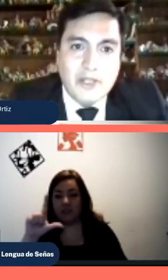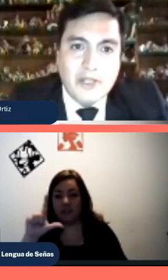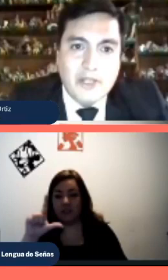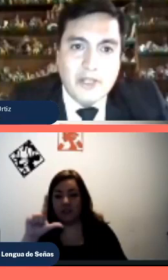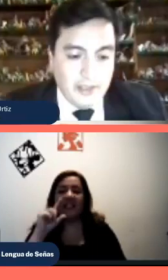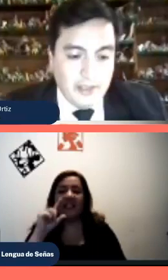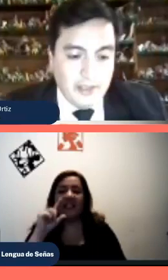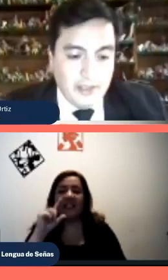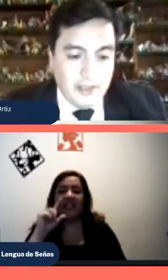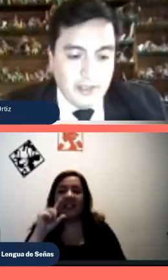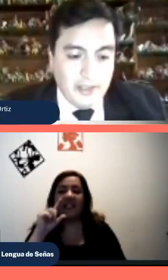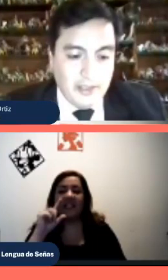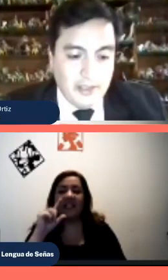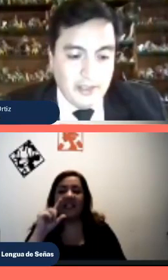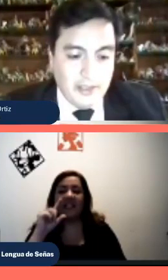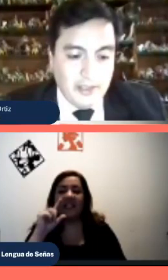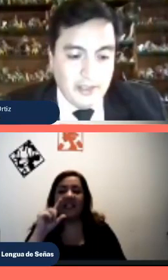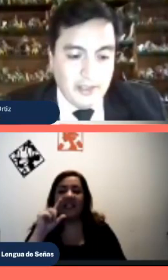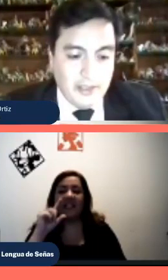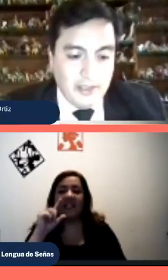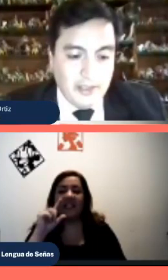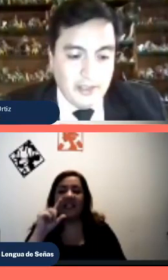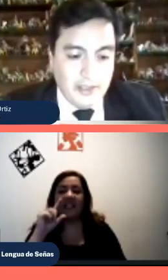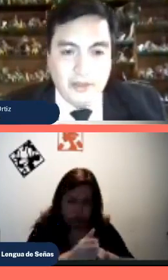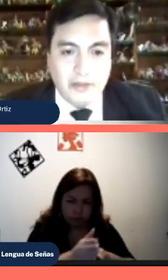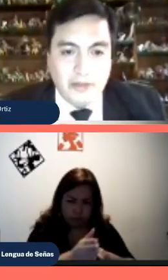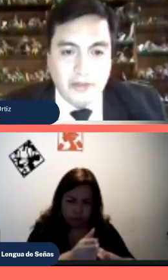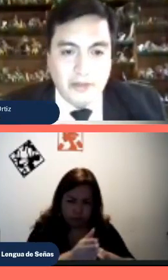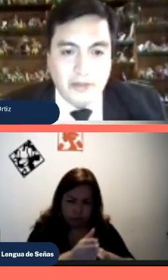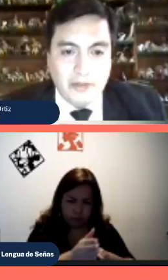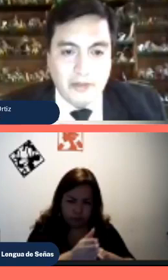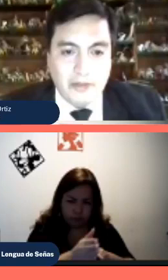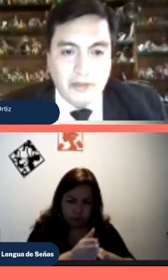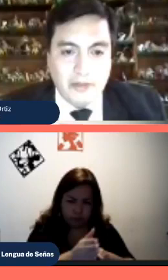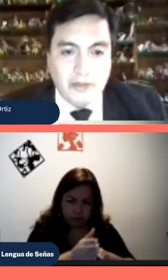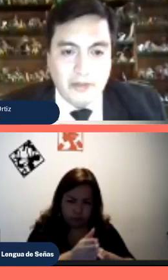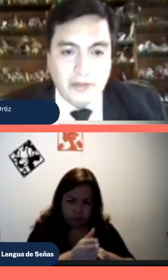que se fue declarada Monumento Nacional.